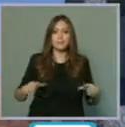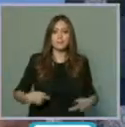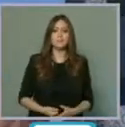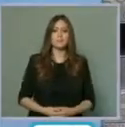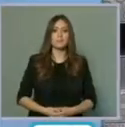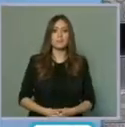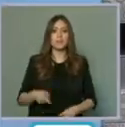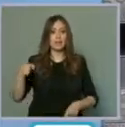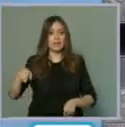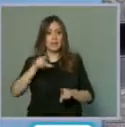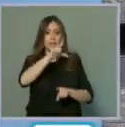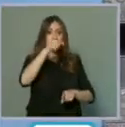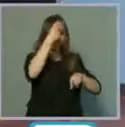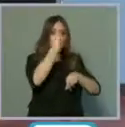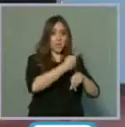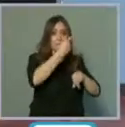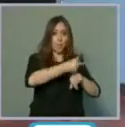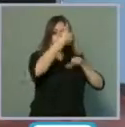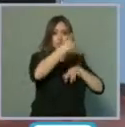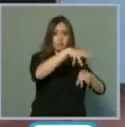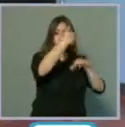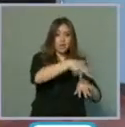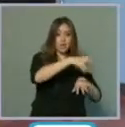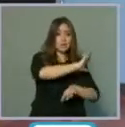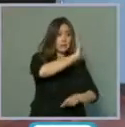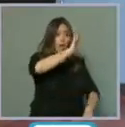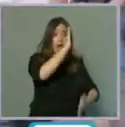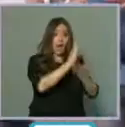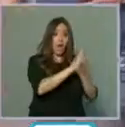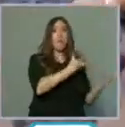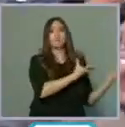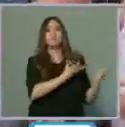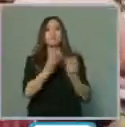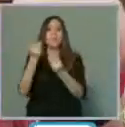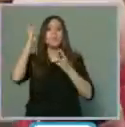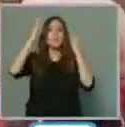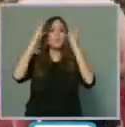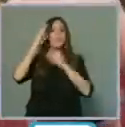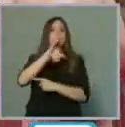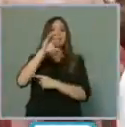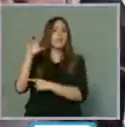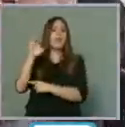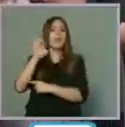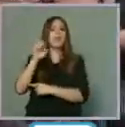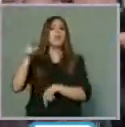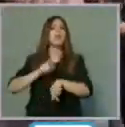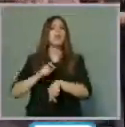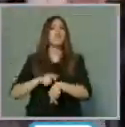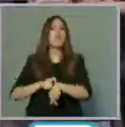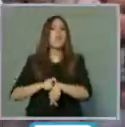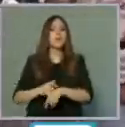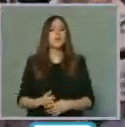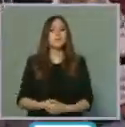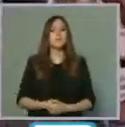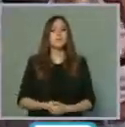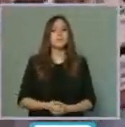marcha, ¿no? Después de la marcha. O sea, que se organicen para llegar ahí. ¿Dónde va a ser y a qué hora más o menos? Es en el Centro Cultural de